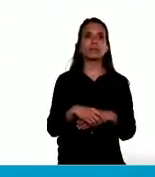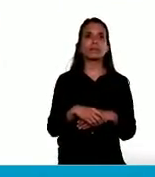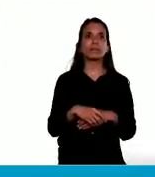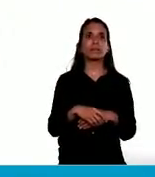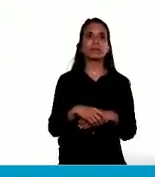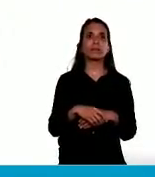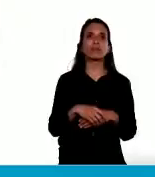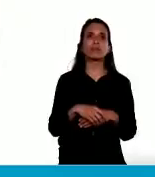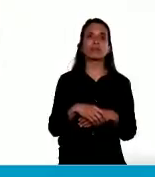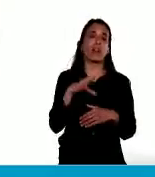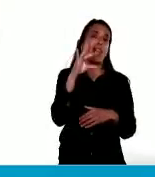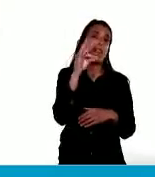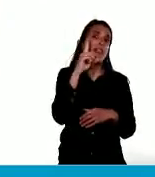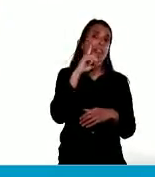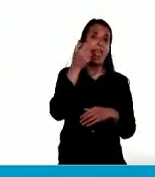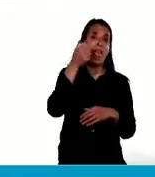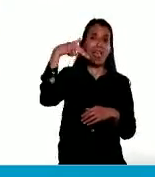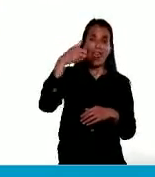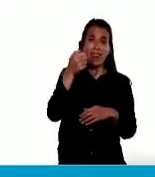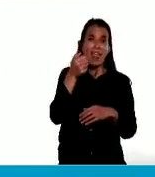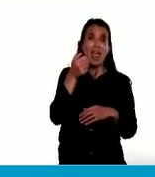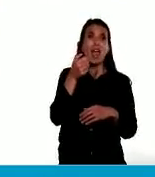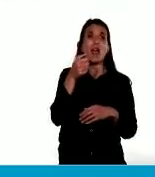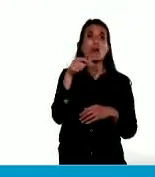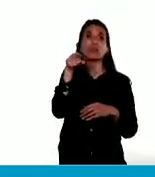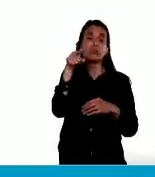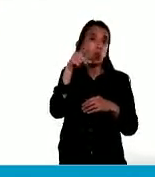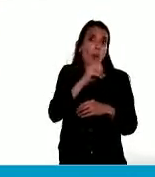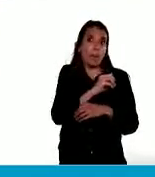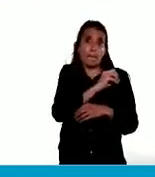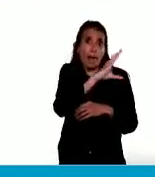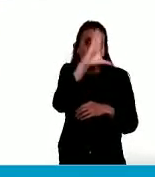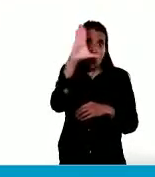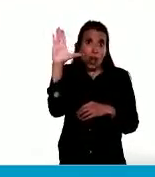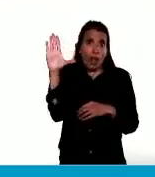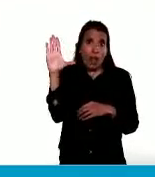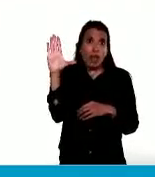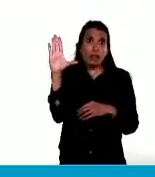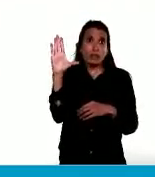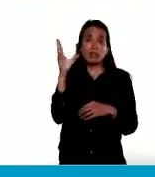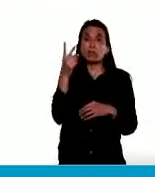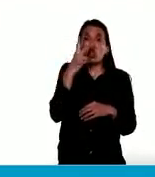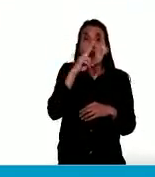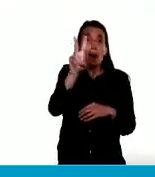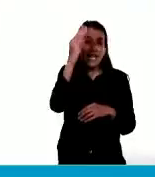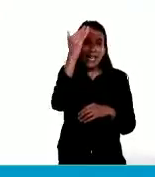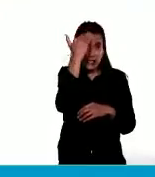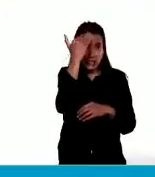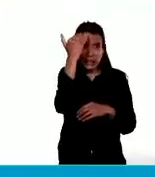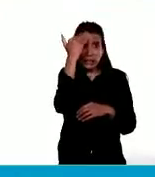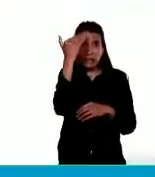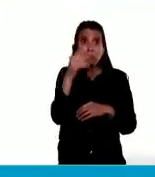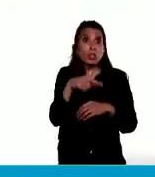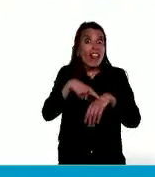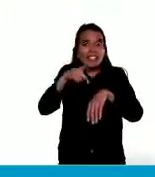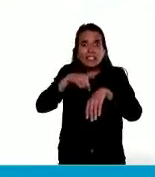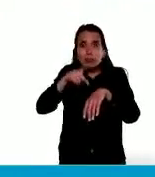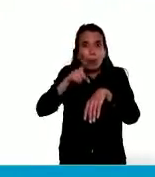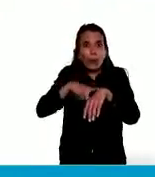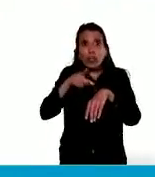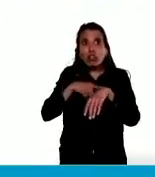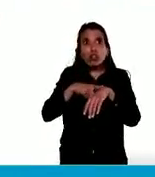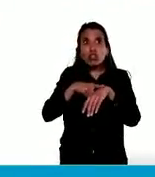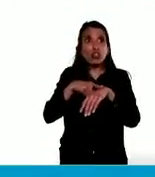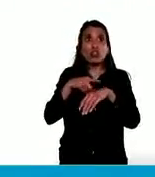A Diana la asesinó David Marino una madrugada del 11 de octubre del 2015, y desde ese momento,